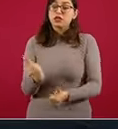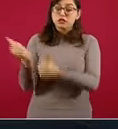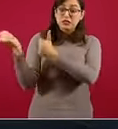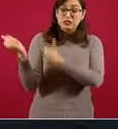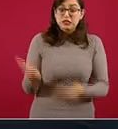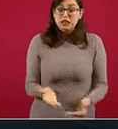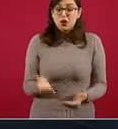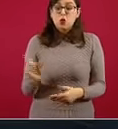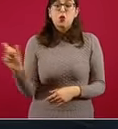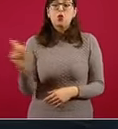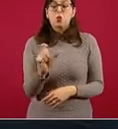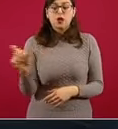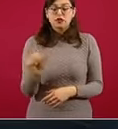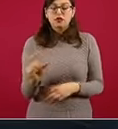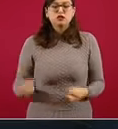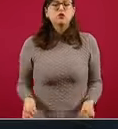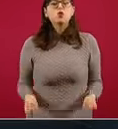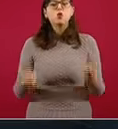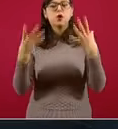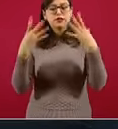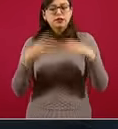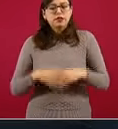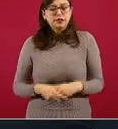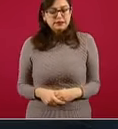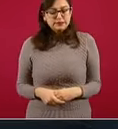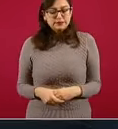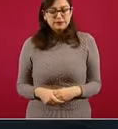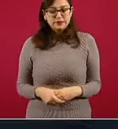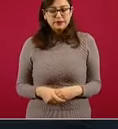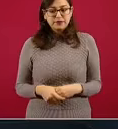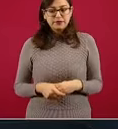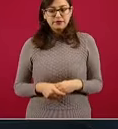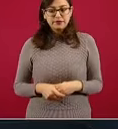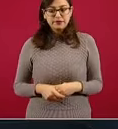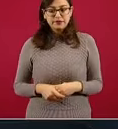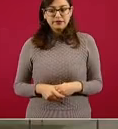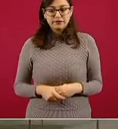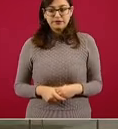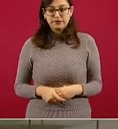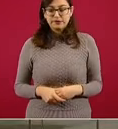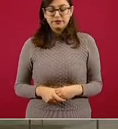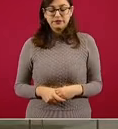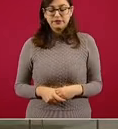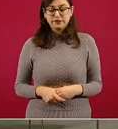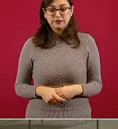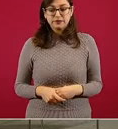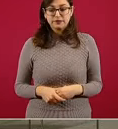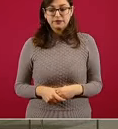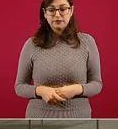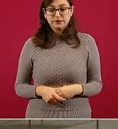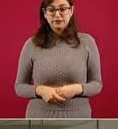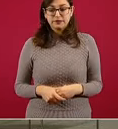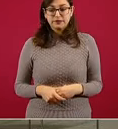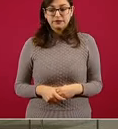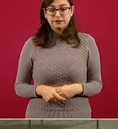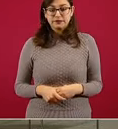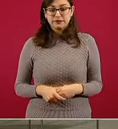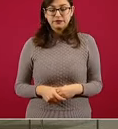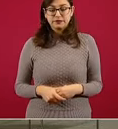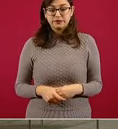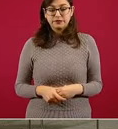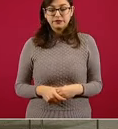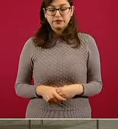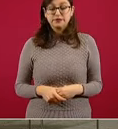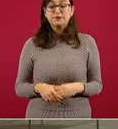nos recuerda cuántas personas de trabajadores de la salud. Y también sobre esta